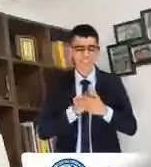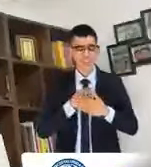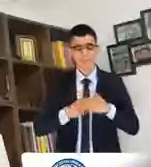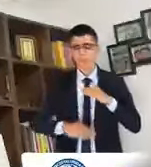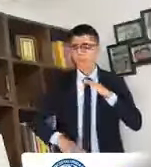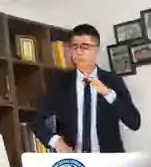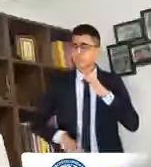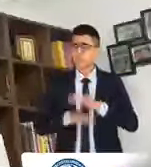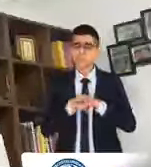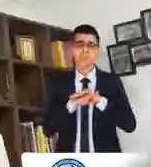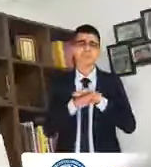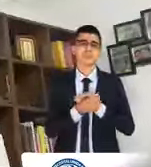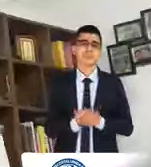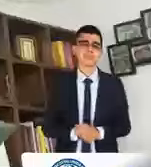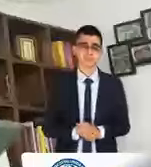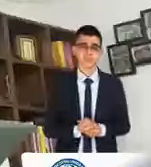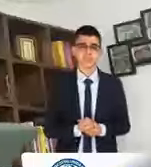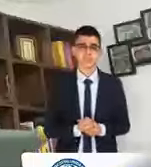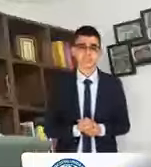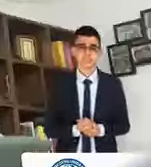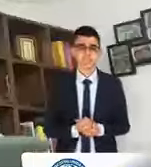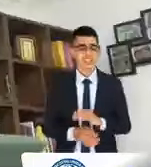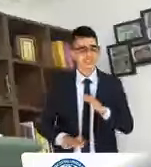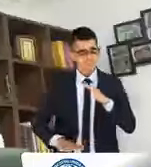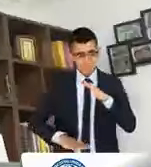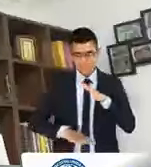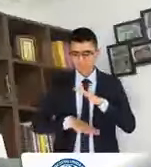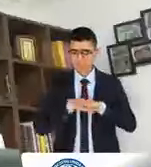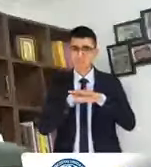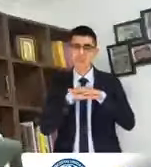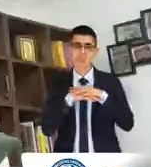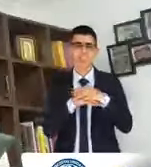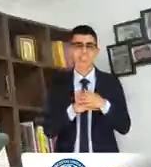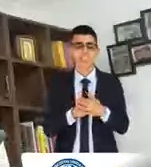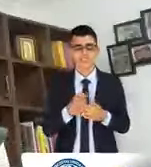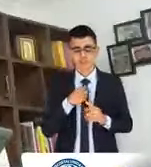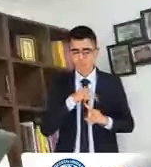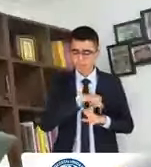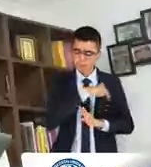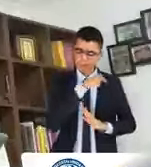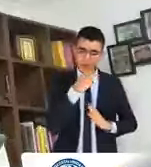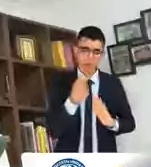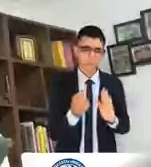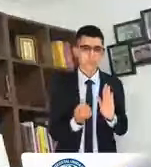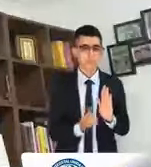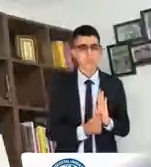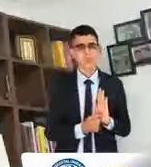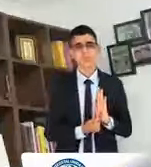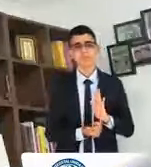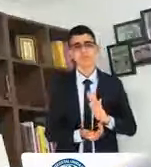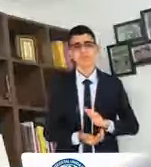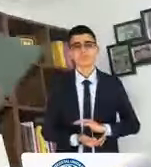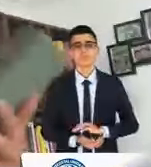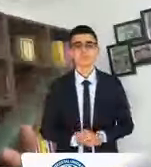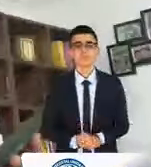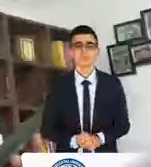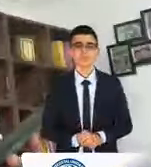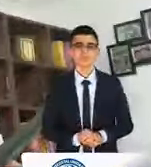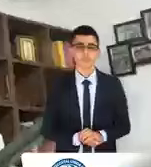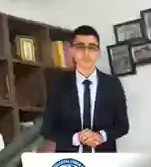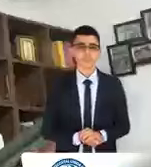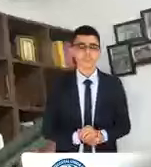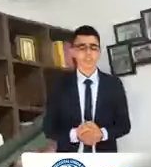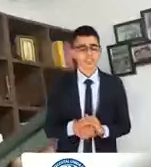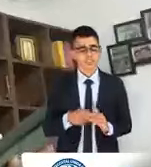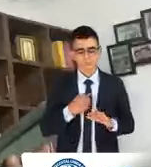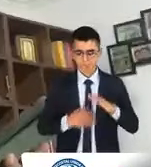tesoro. Jehová es la porción de mi herencia y de mi copa. Mi copa está rebosando.